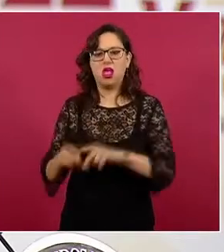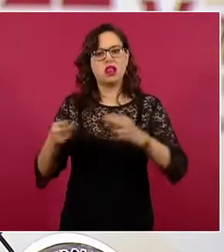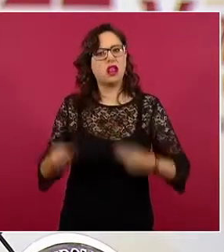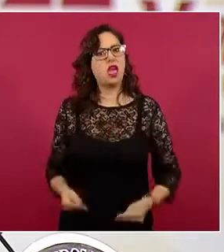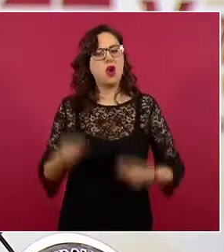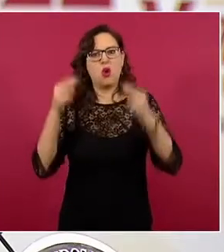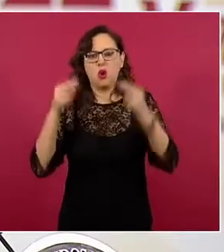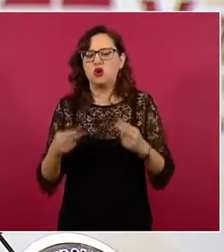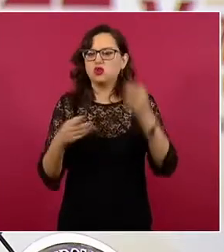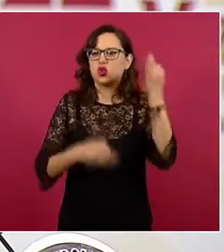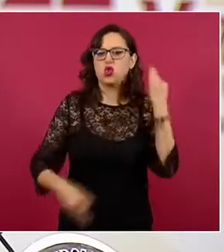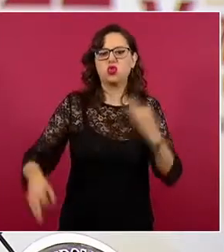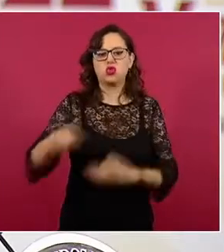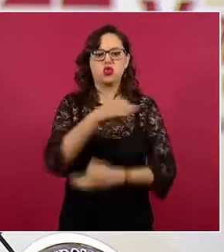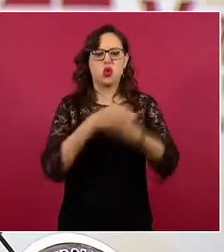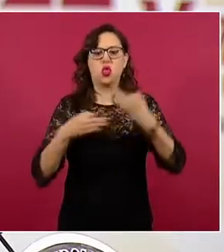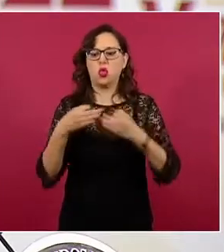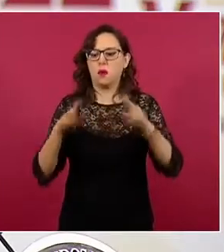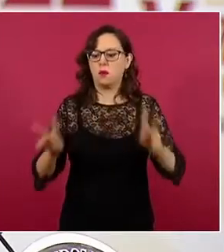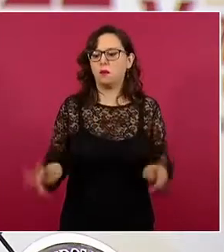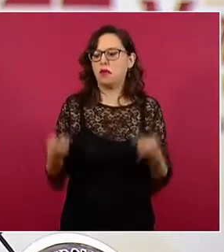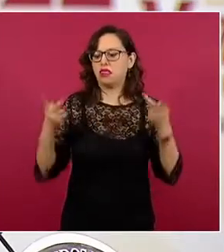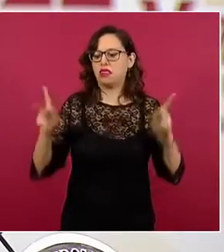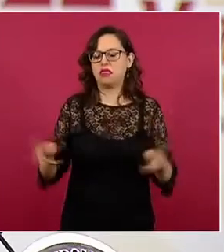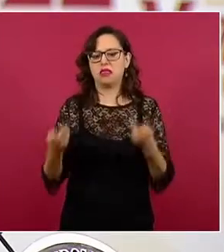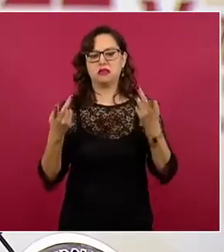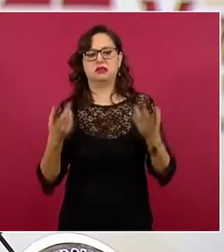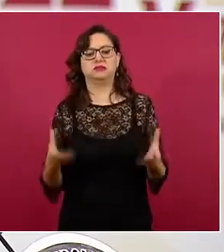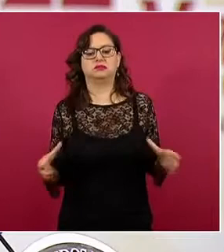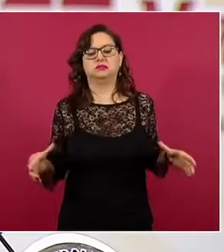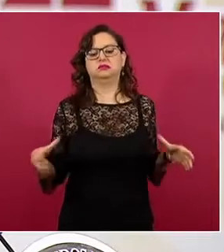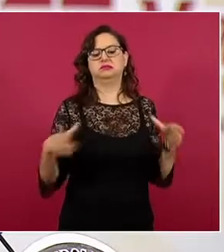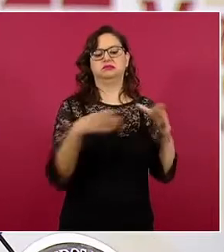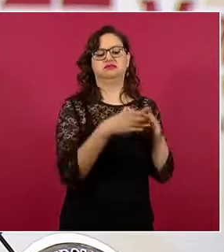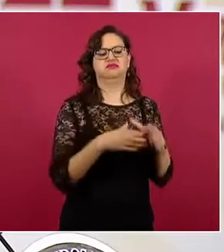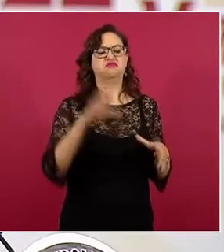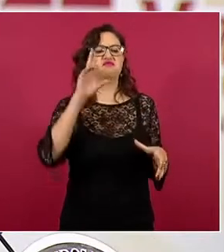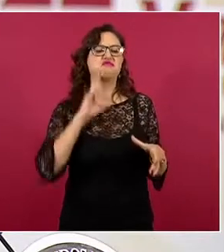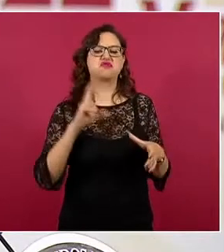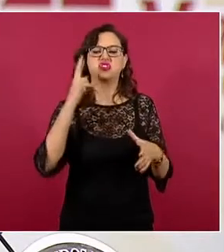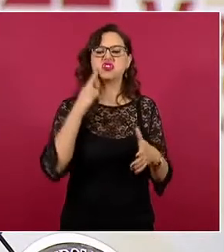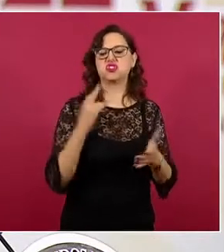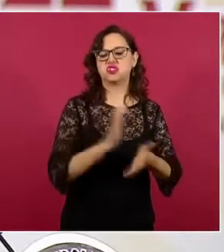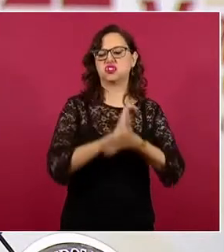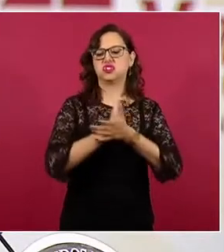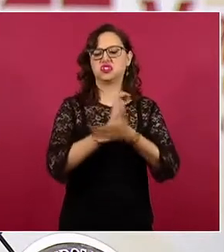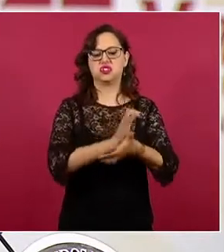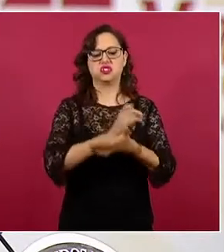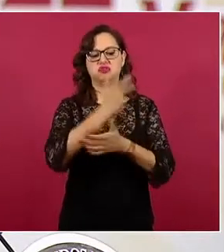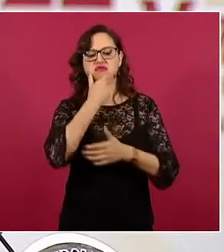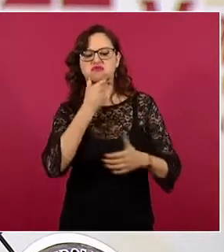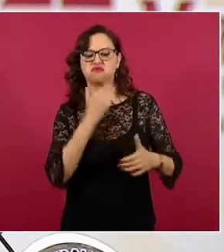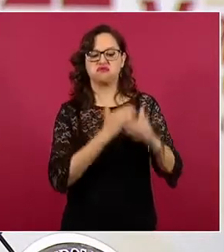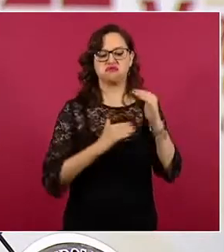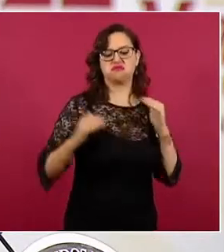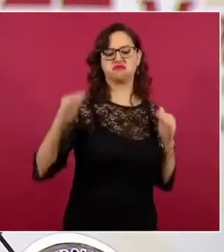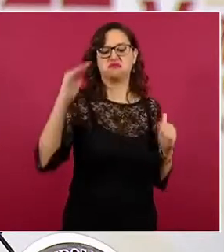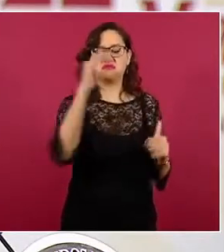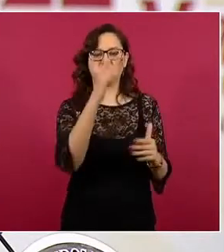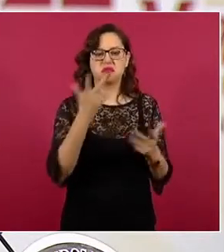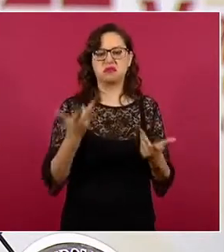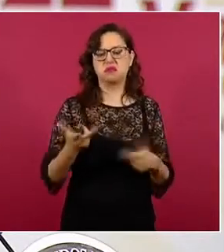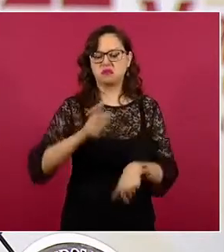para generar un modelo meritocrático, elitista, patriarcal y racista que utiliza la educación como un factor de legitimación